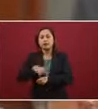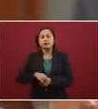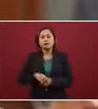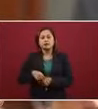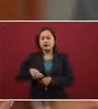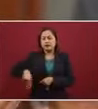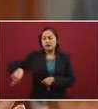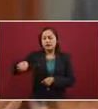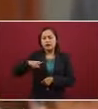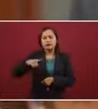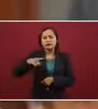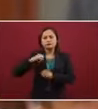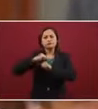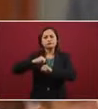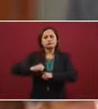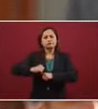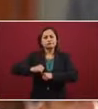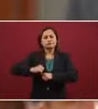representan